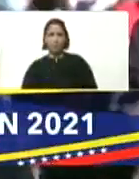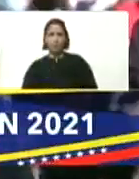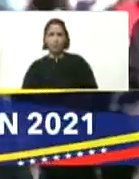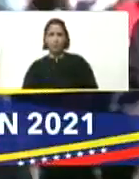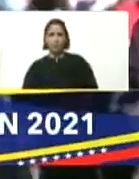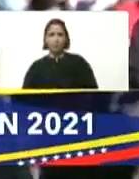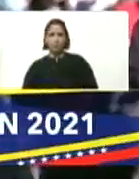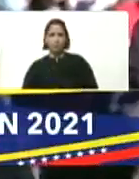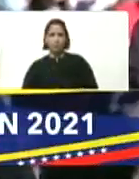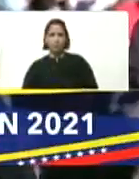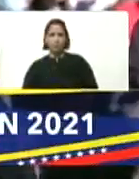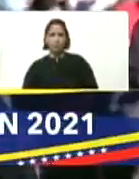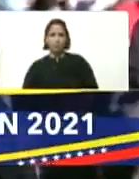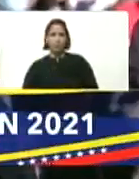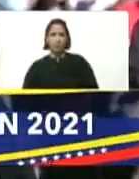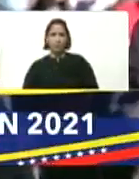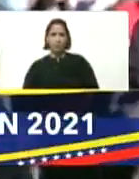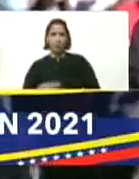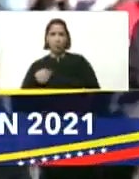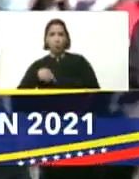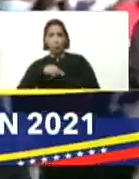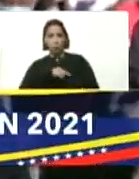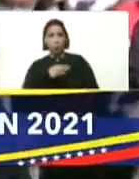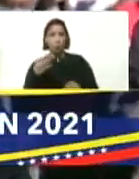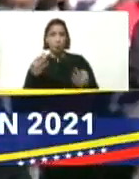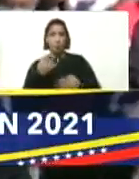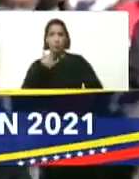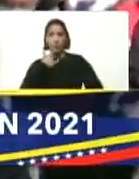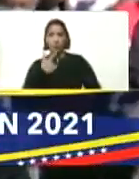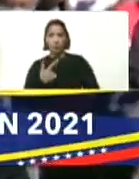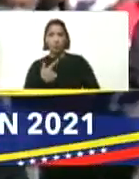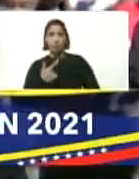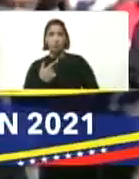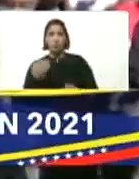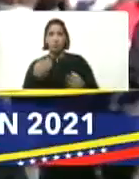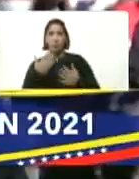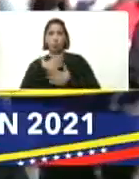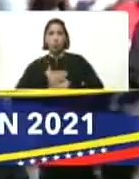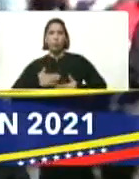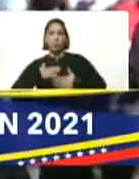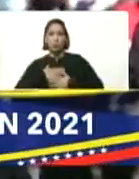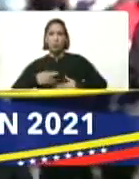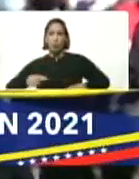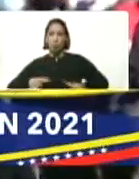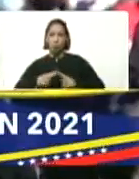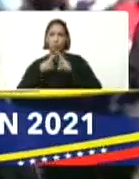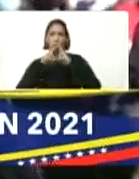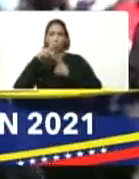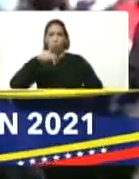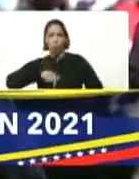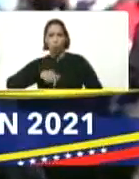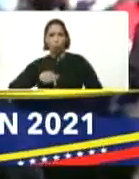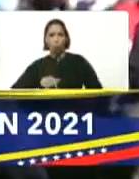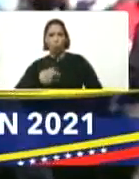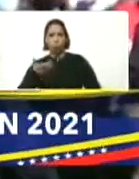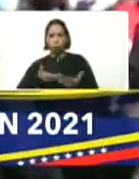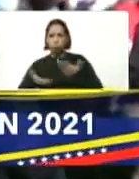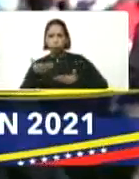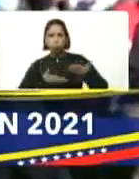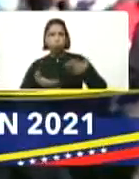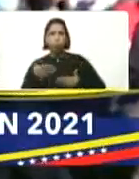vous. Estamos entonces, como decía, muy complacidos de encontrarnos hoy entre ustedes.